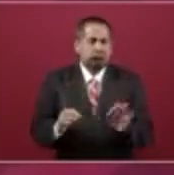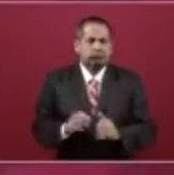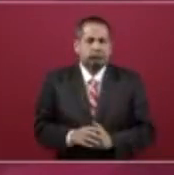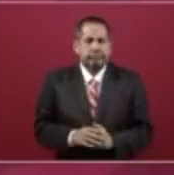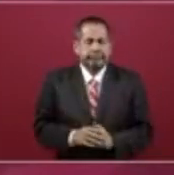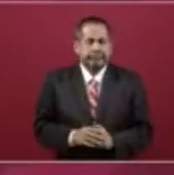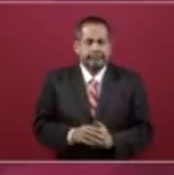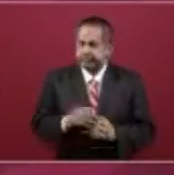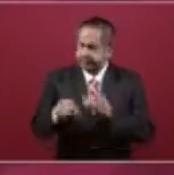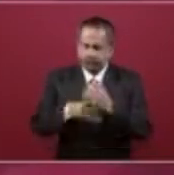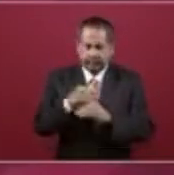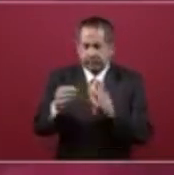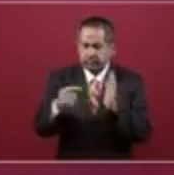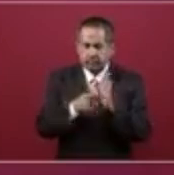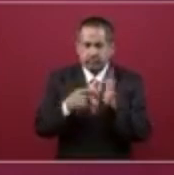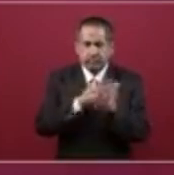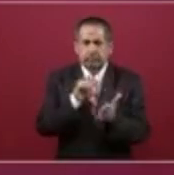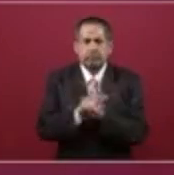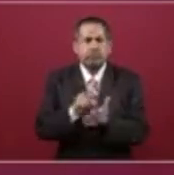Todo.